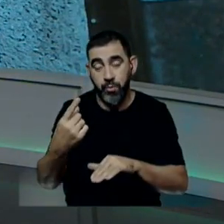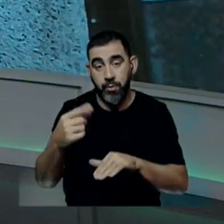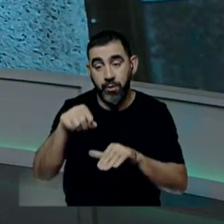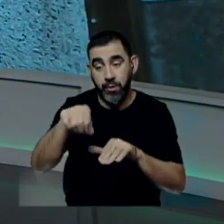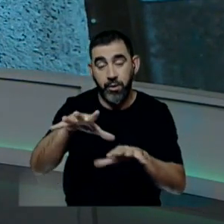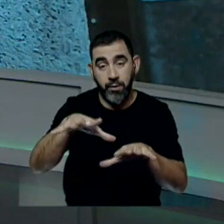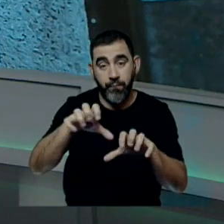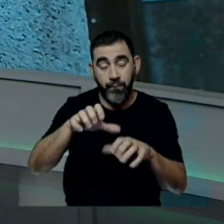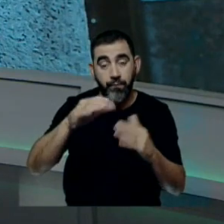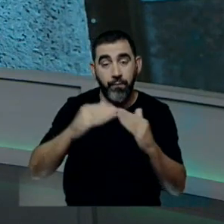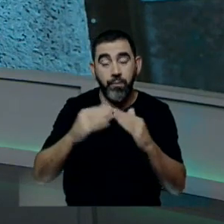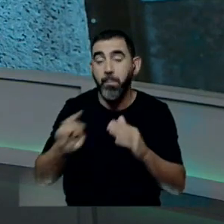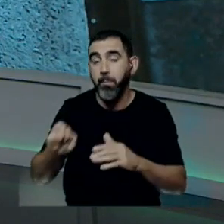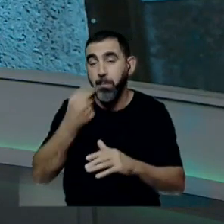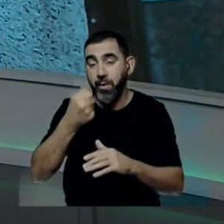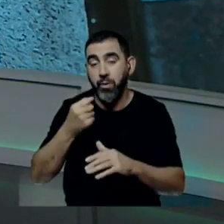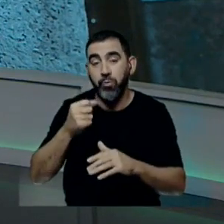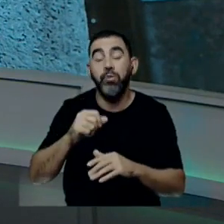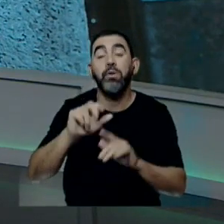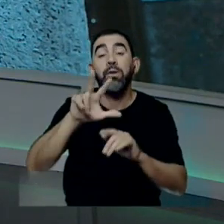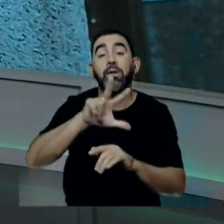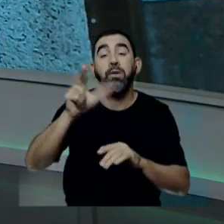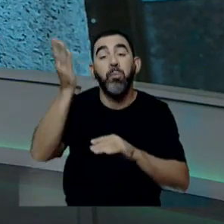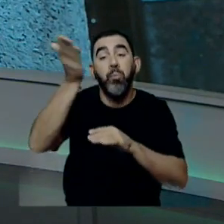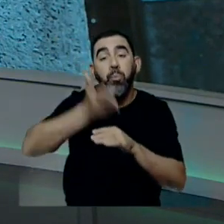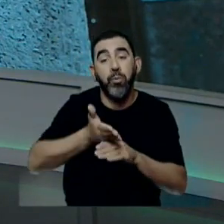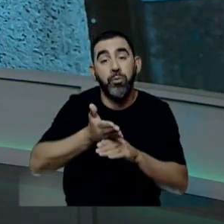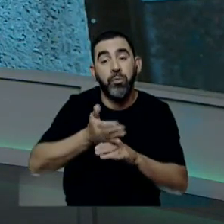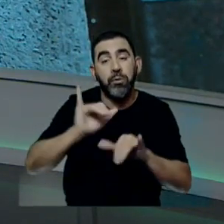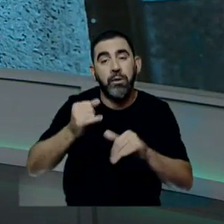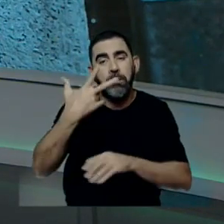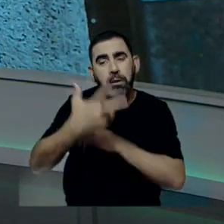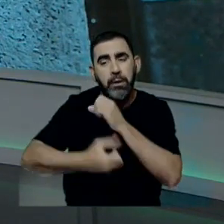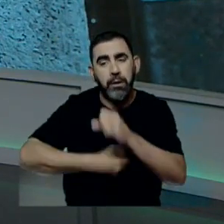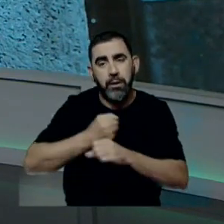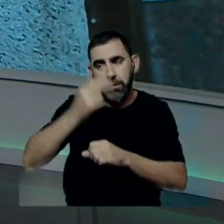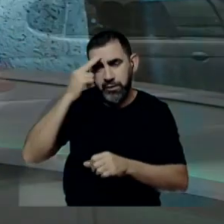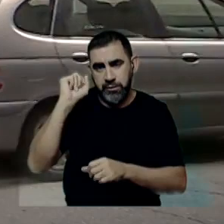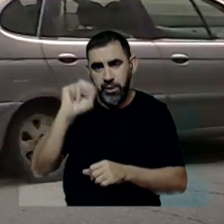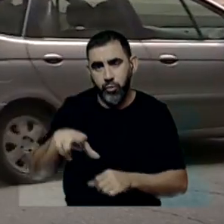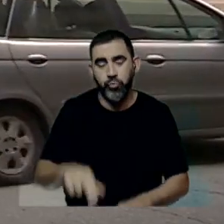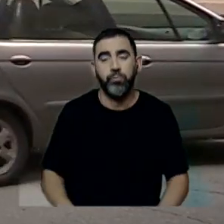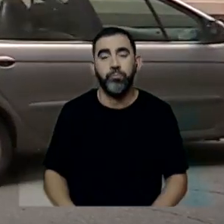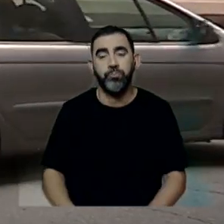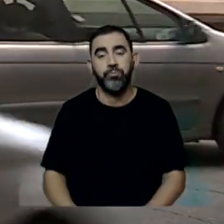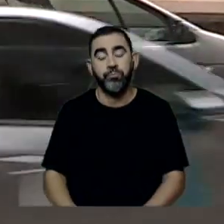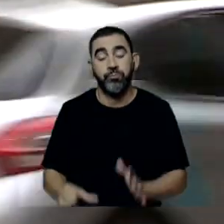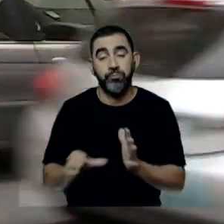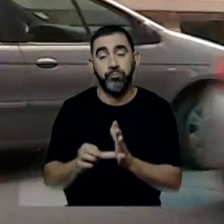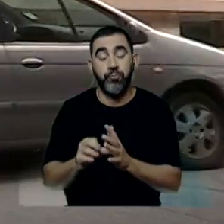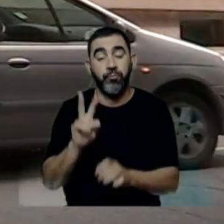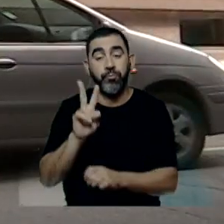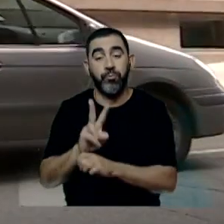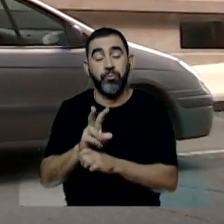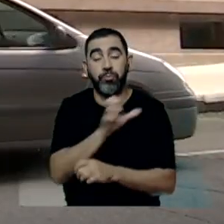en los centros está medicalizado y 1/3 se encuentra hace más de 3 años internado. En el sistema de protección